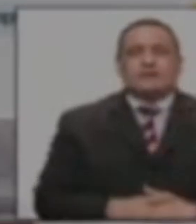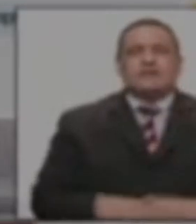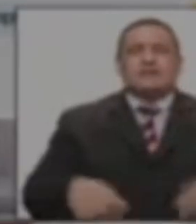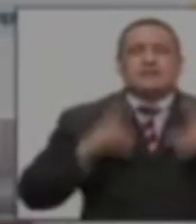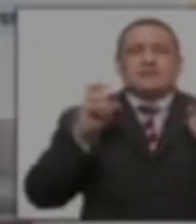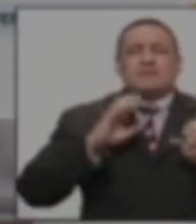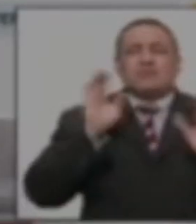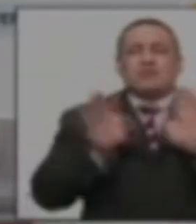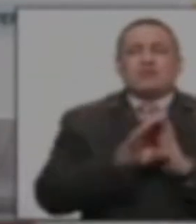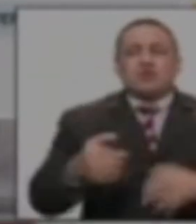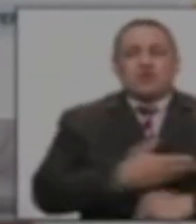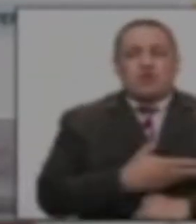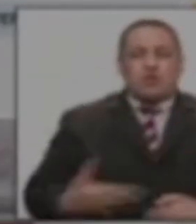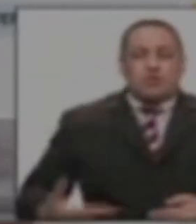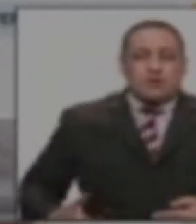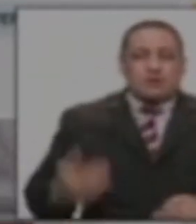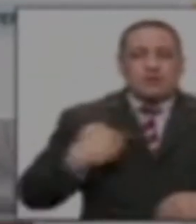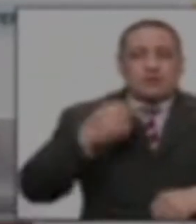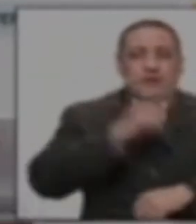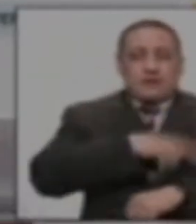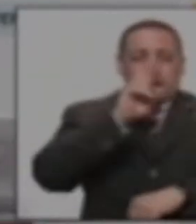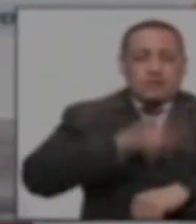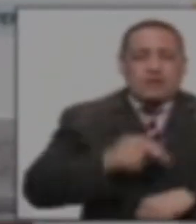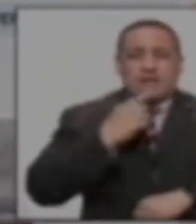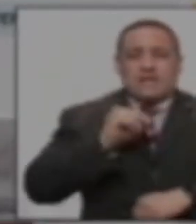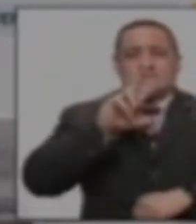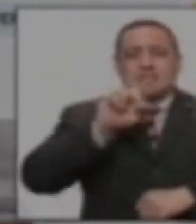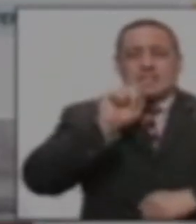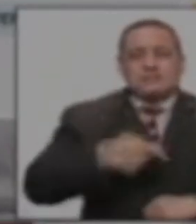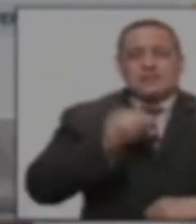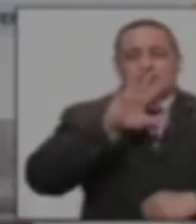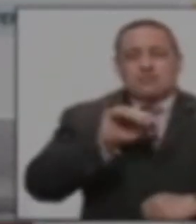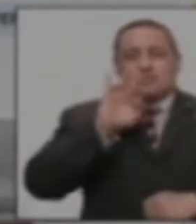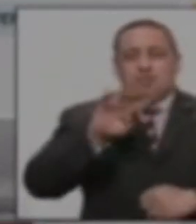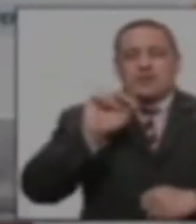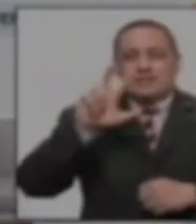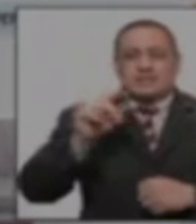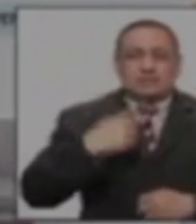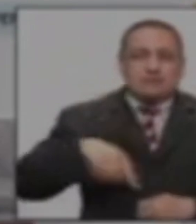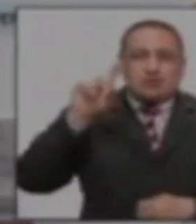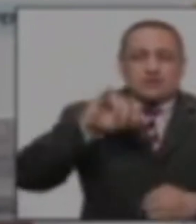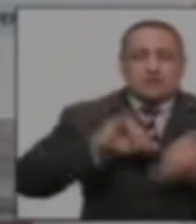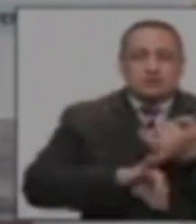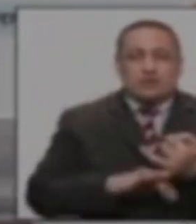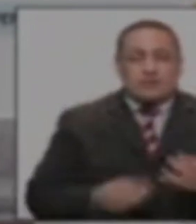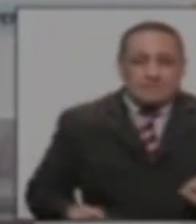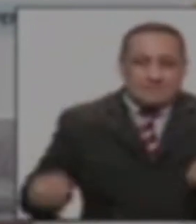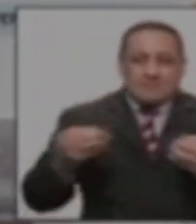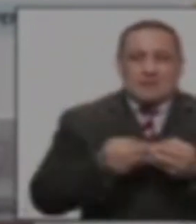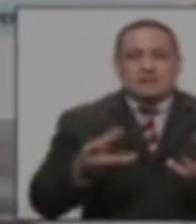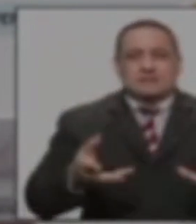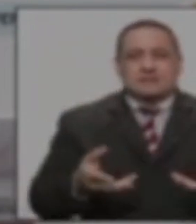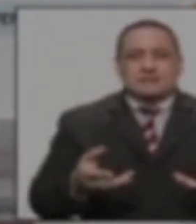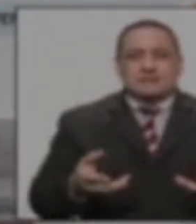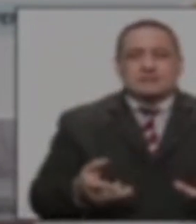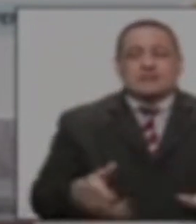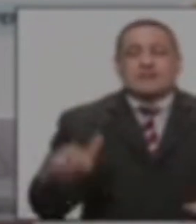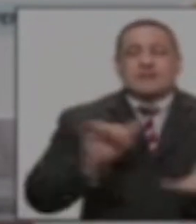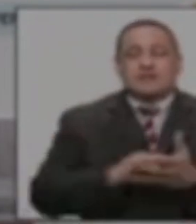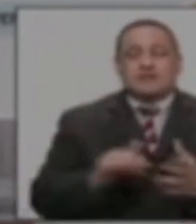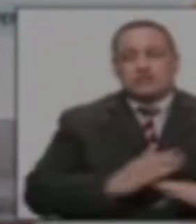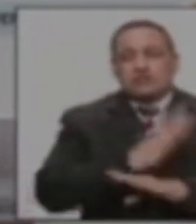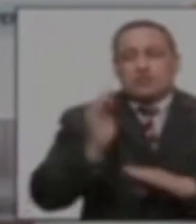en el caso de los gobiernos locales son tres mil 543 millones de soles adicionales que